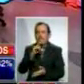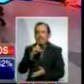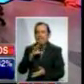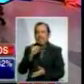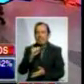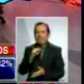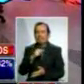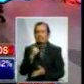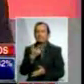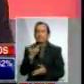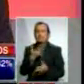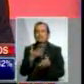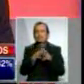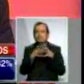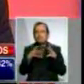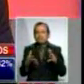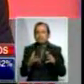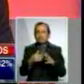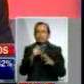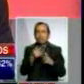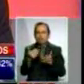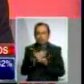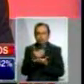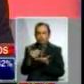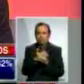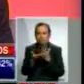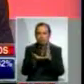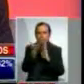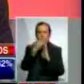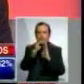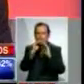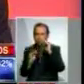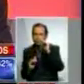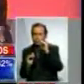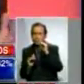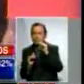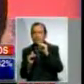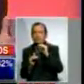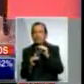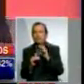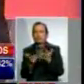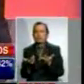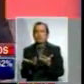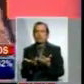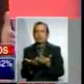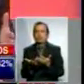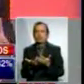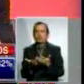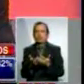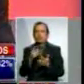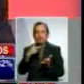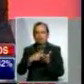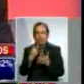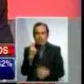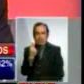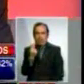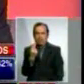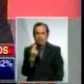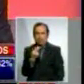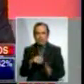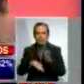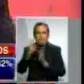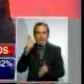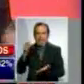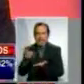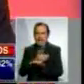fuertes aumentos de sus en sus ingresos en sus utilidades y que conforman de hecho en el año 2012 fue el año que más